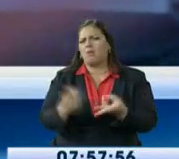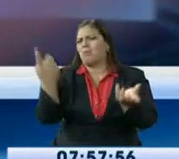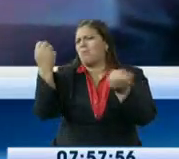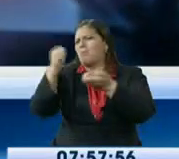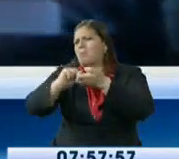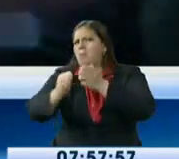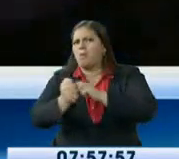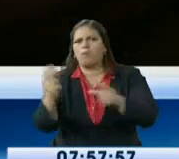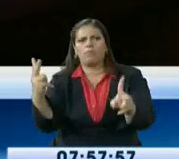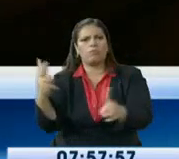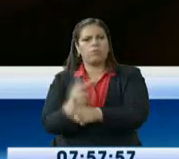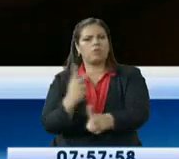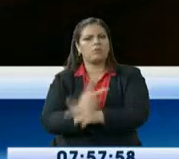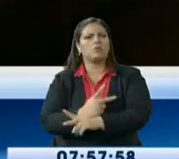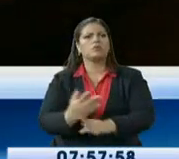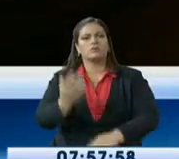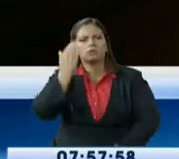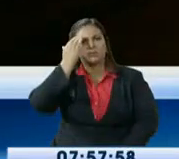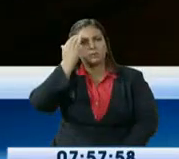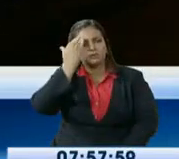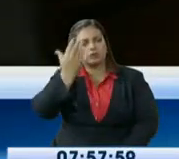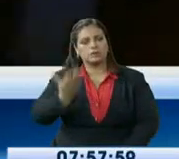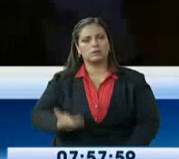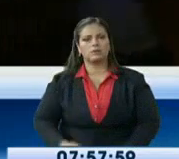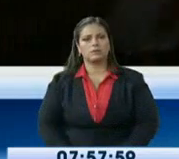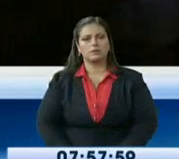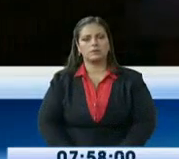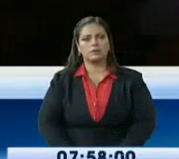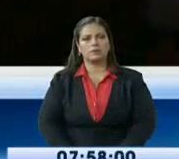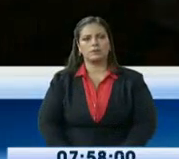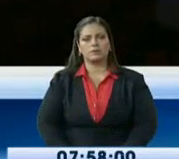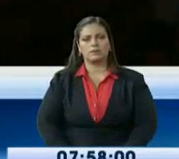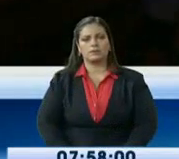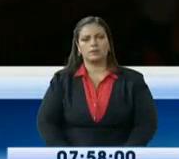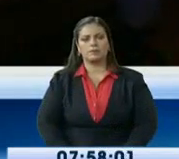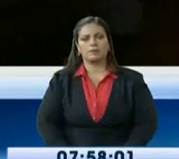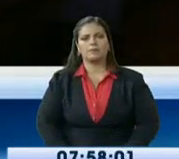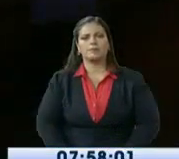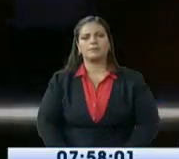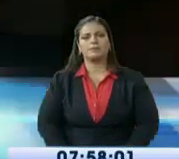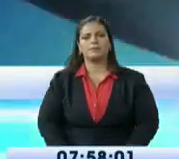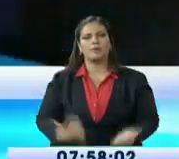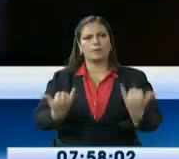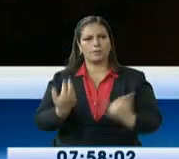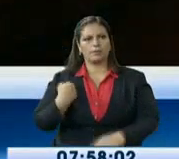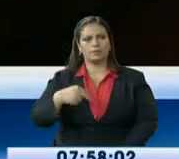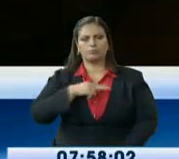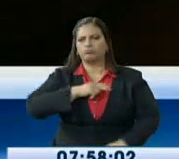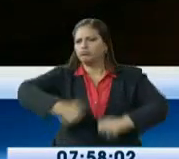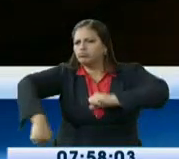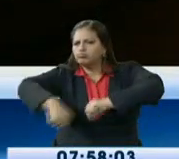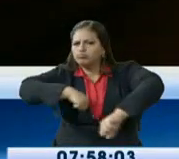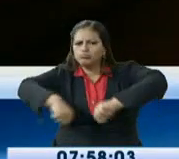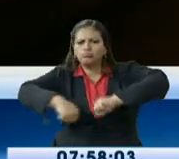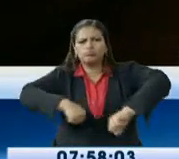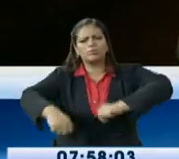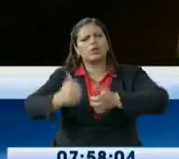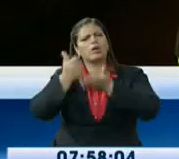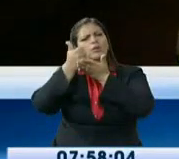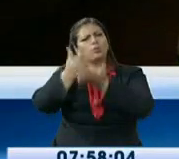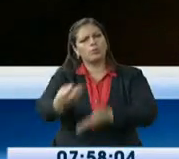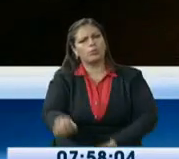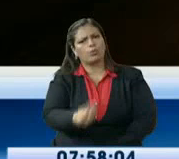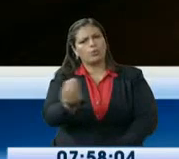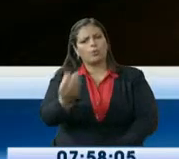verdadero peligro. Nosotros estamos impidiendo a que los adolescentes traten de meterse